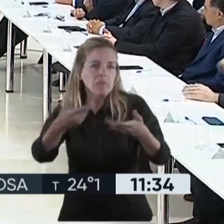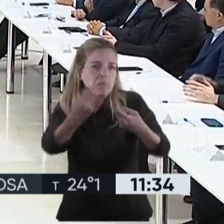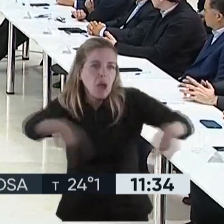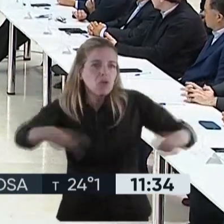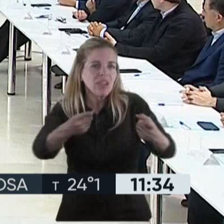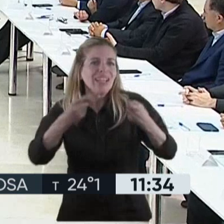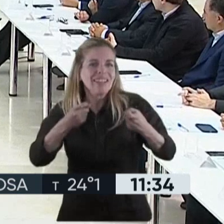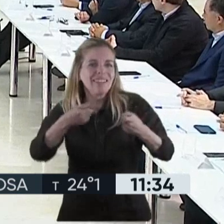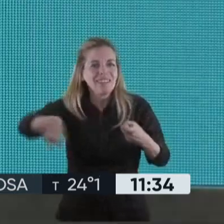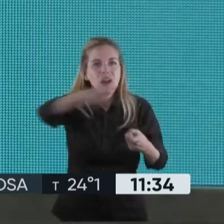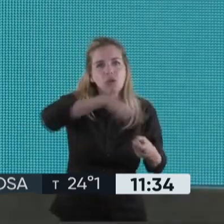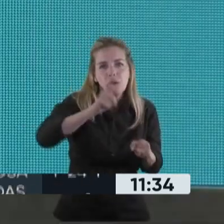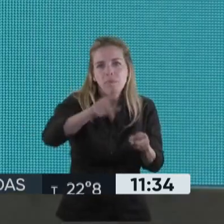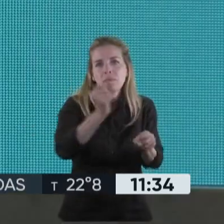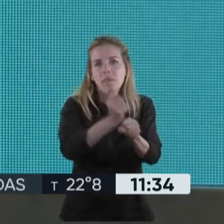para desarrollar la tarea.